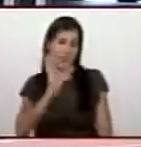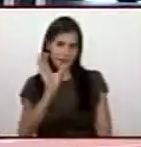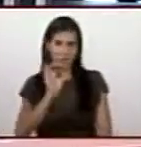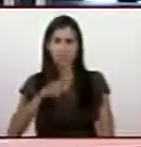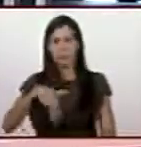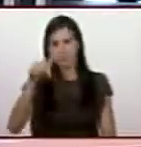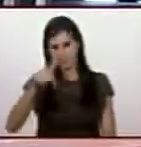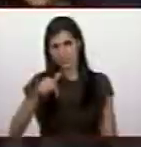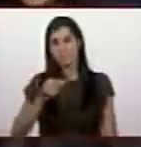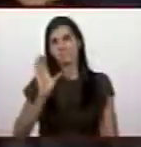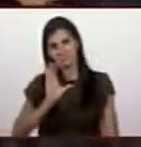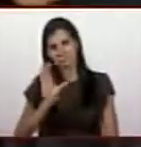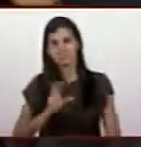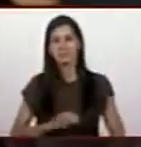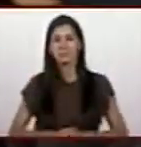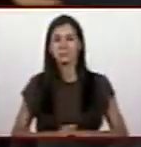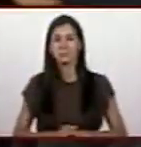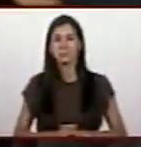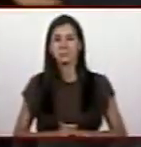capital.